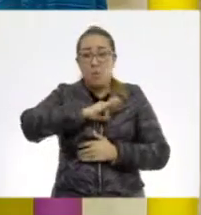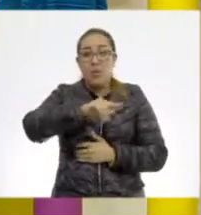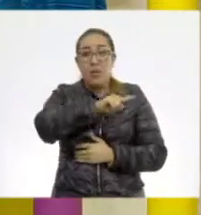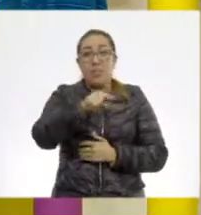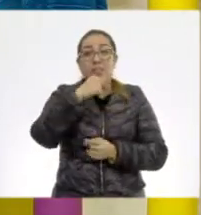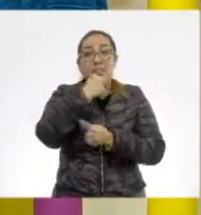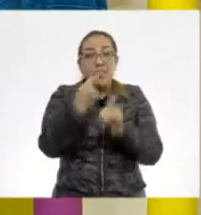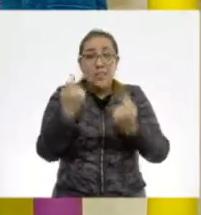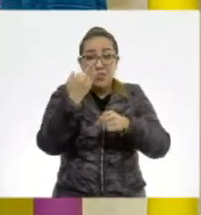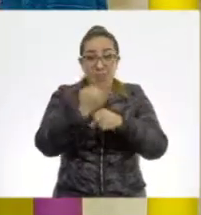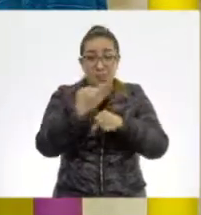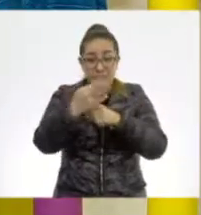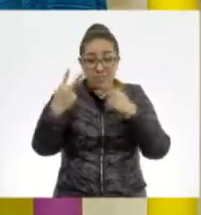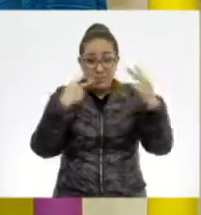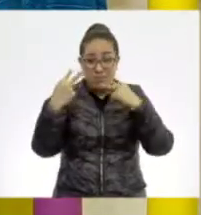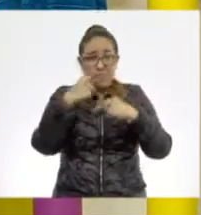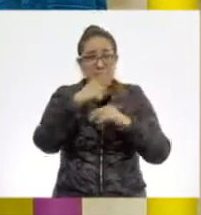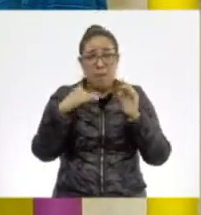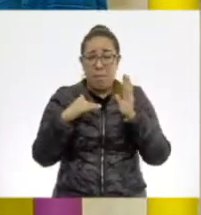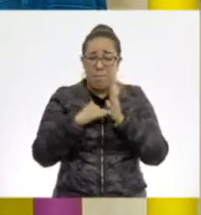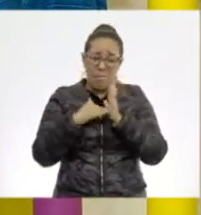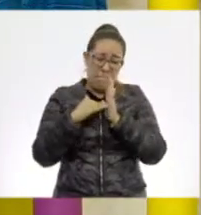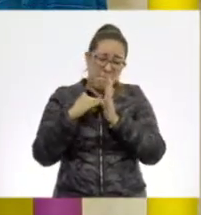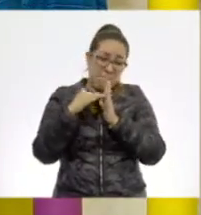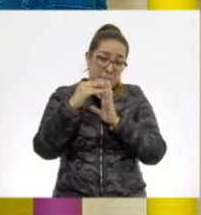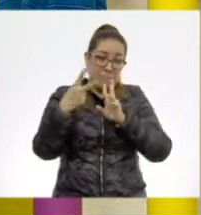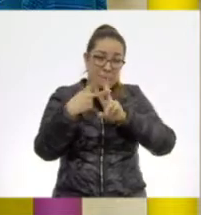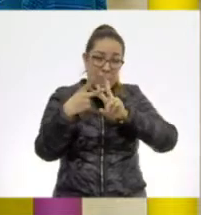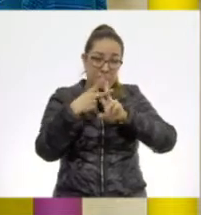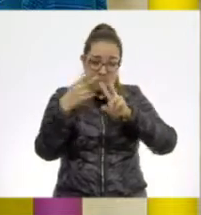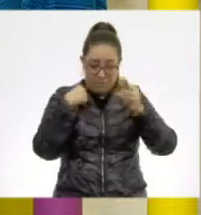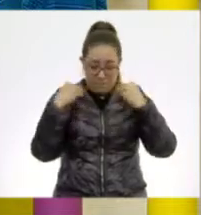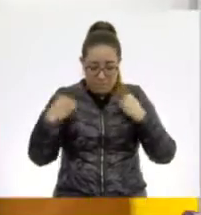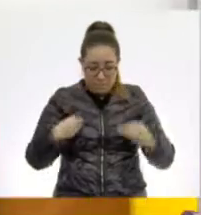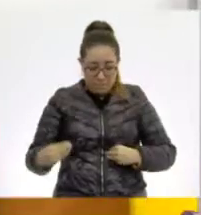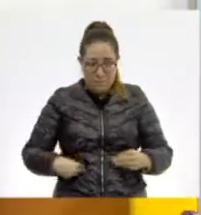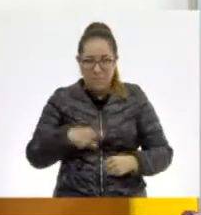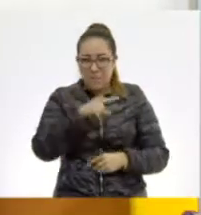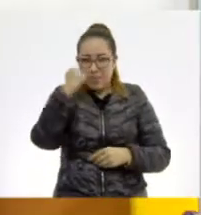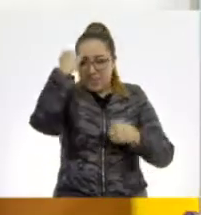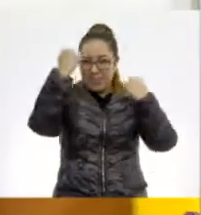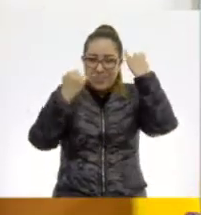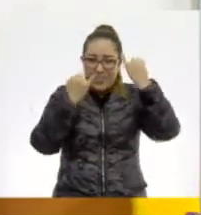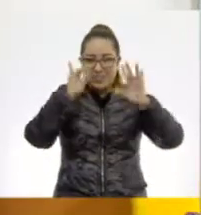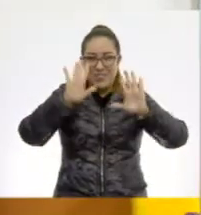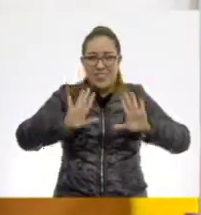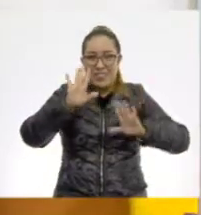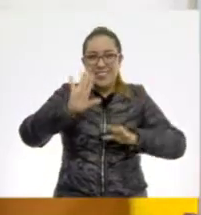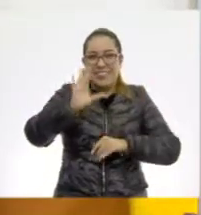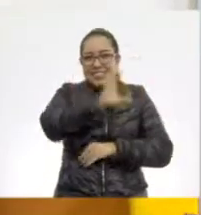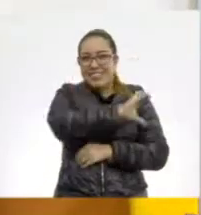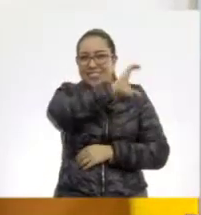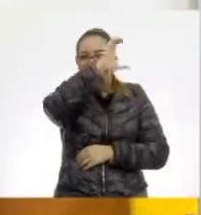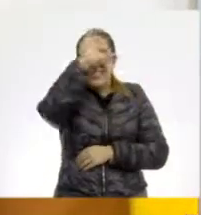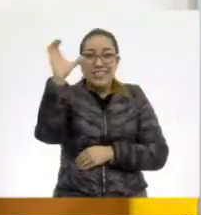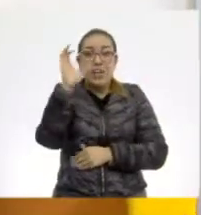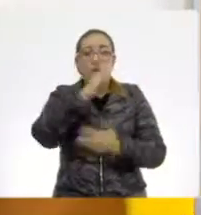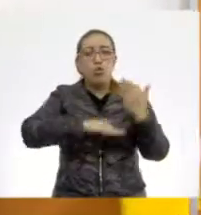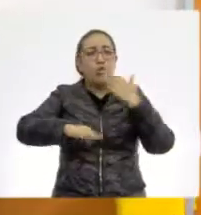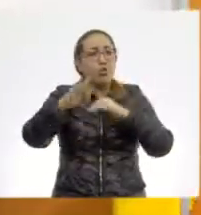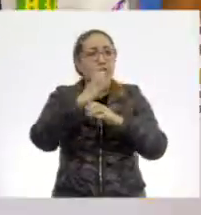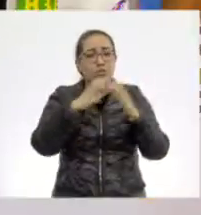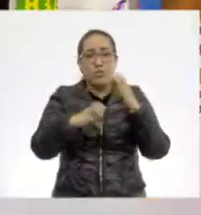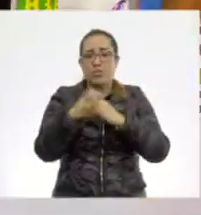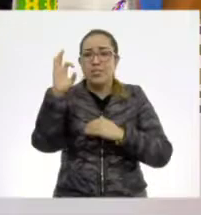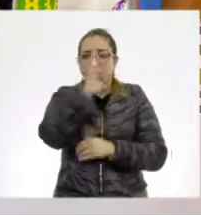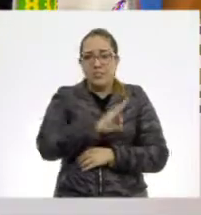en casa pueden hacer millones de estrellas y pegárselas. Y pegárselas por todos lados e imaginar que están en el cielo y todo eso que los hace felices a ellos.